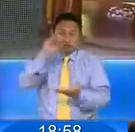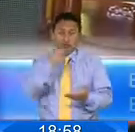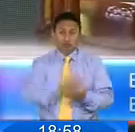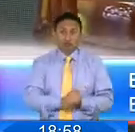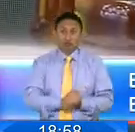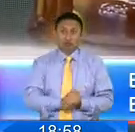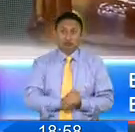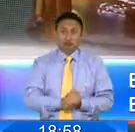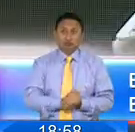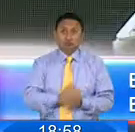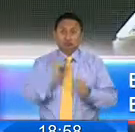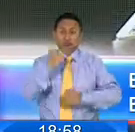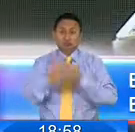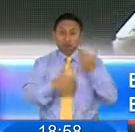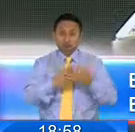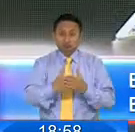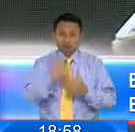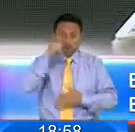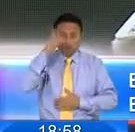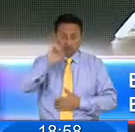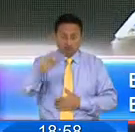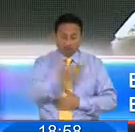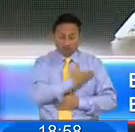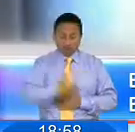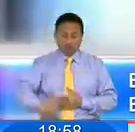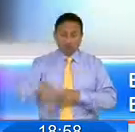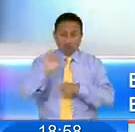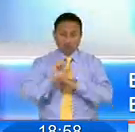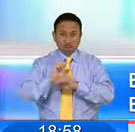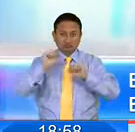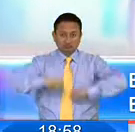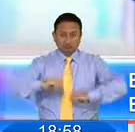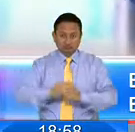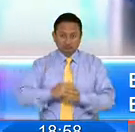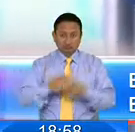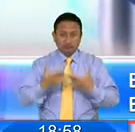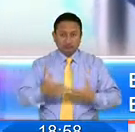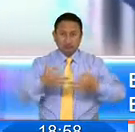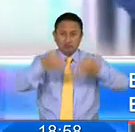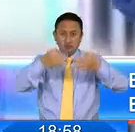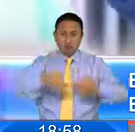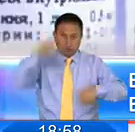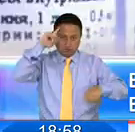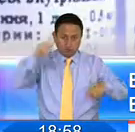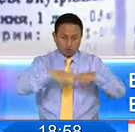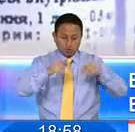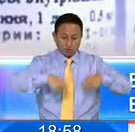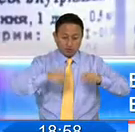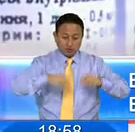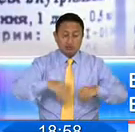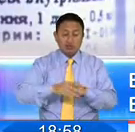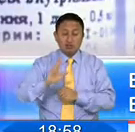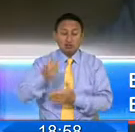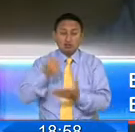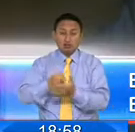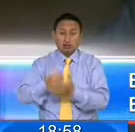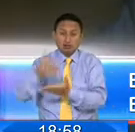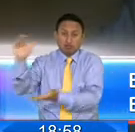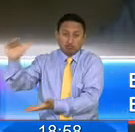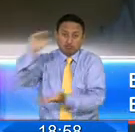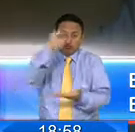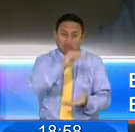hasta luego de la posición de lazo como presidente del ecuador que de manera formal se firmaran los acuerdos para importarla es putting de ahora